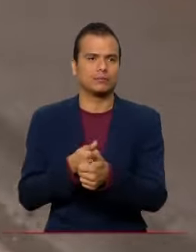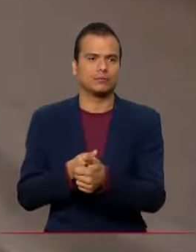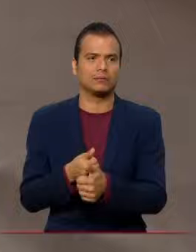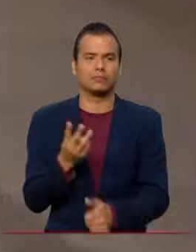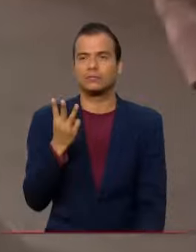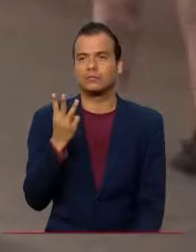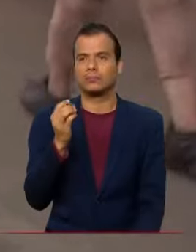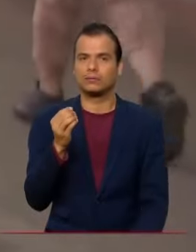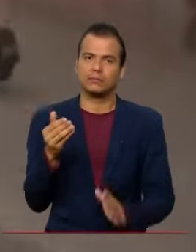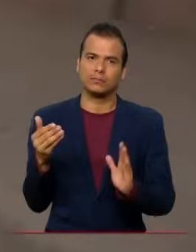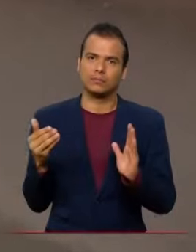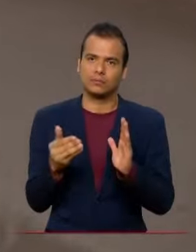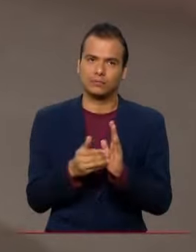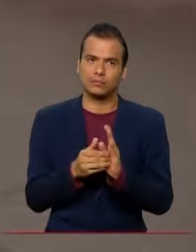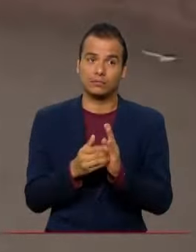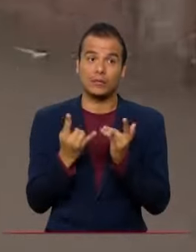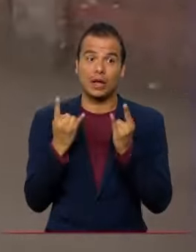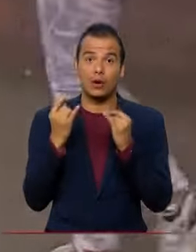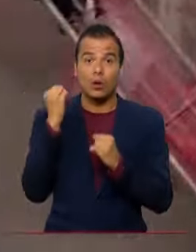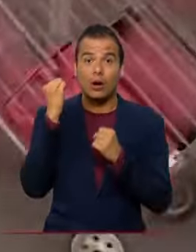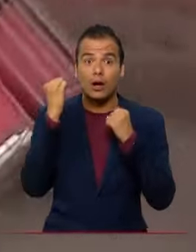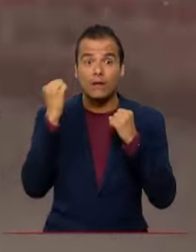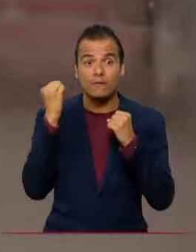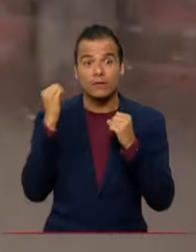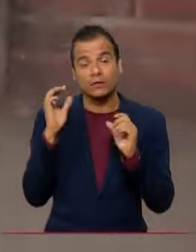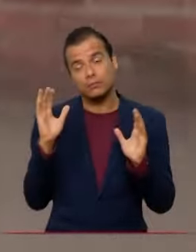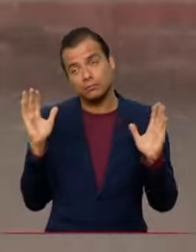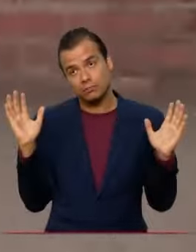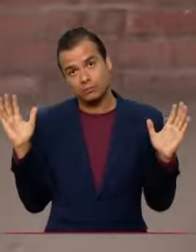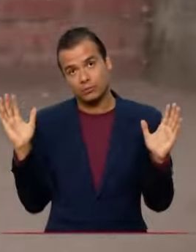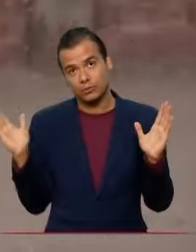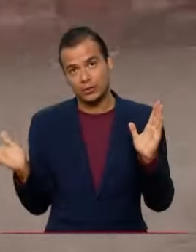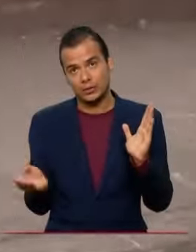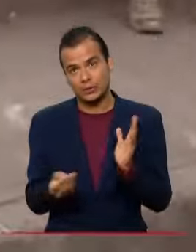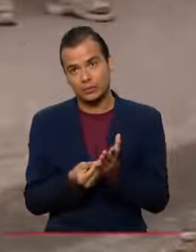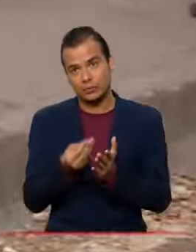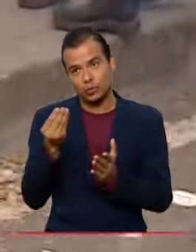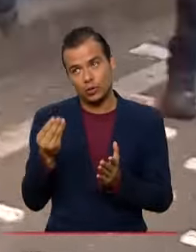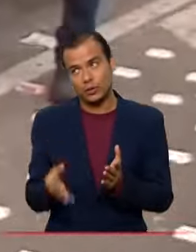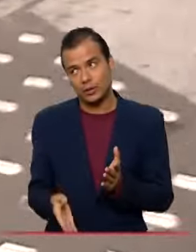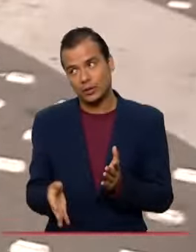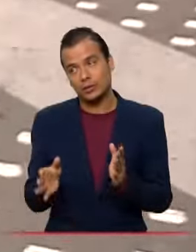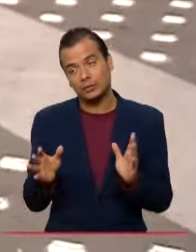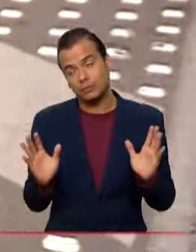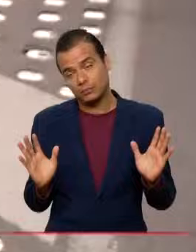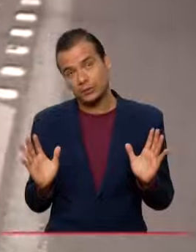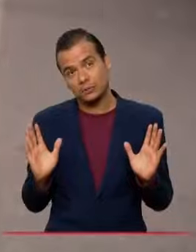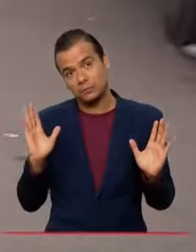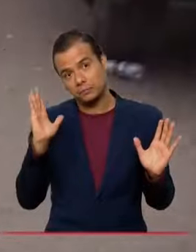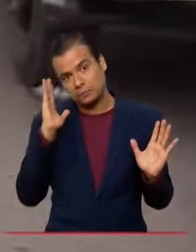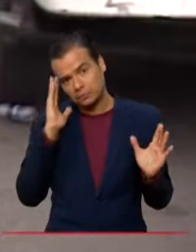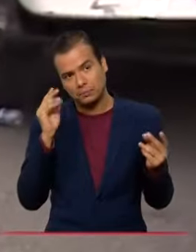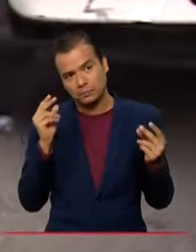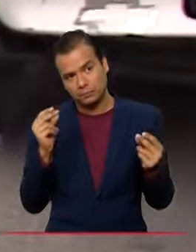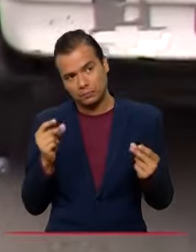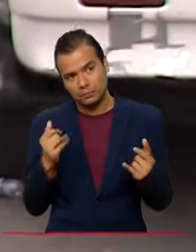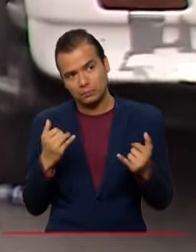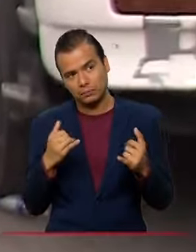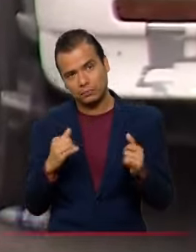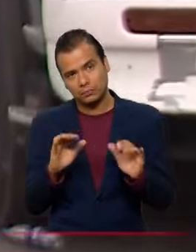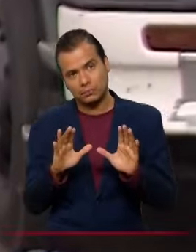estén interesados o necesitados, lo que es una tarifa obviamente muy, muy, muy elevada. Muchos pasajeros que